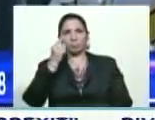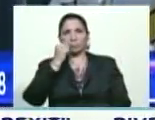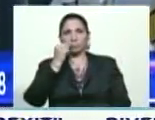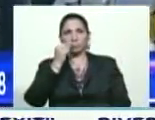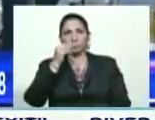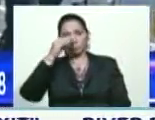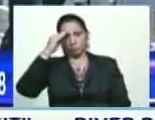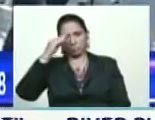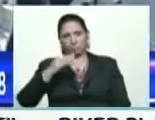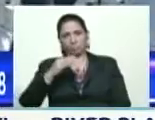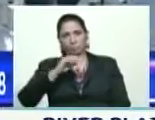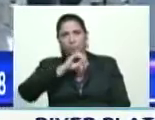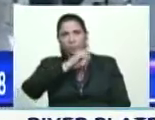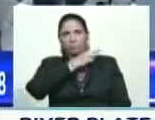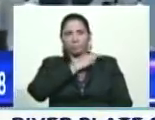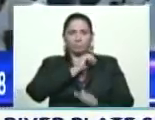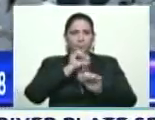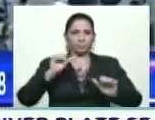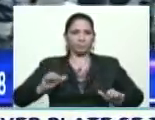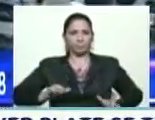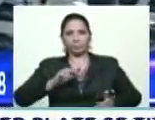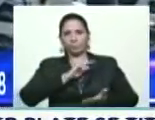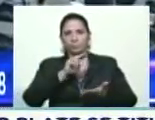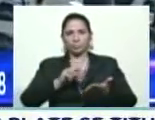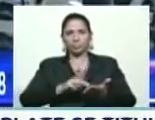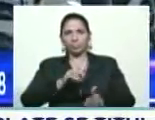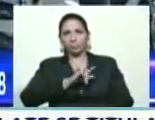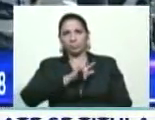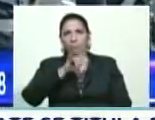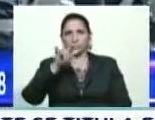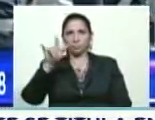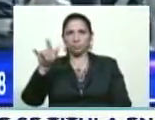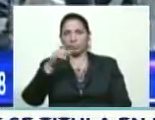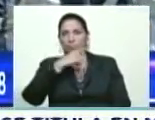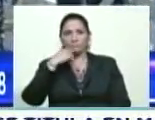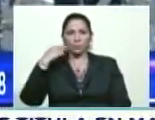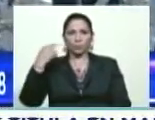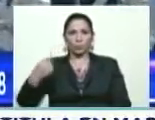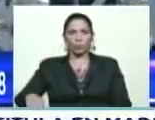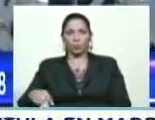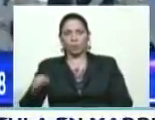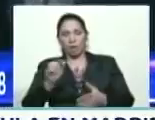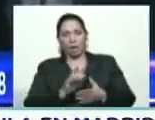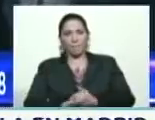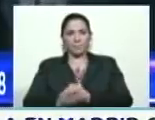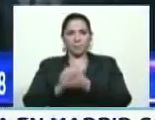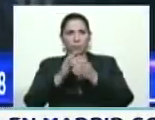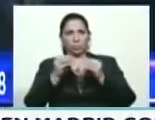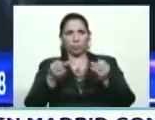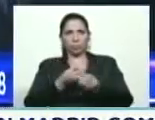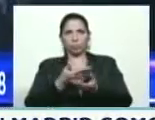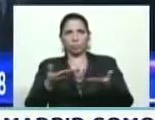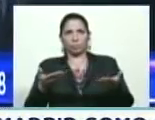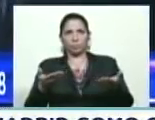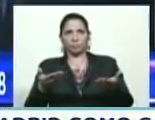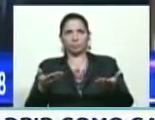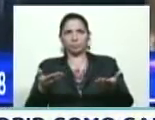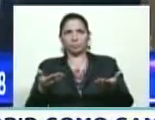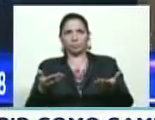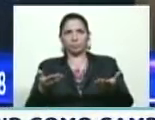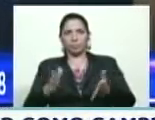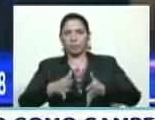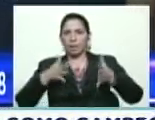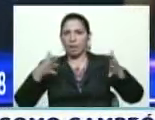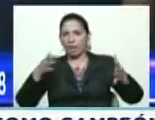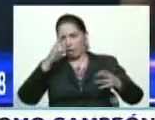Teniente General de las Fuerzas Aeroespaciales de Rusia, queridos amigos todos, es un gran